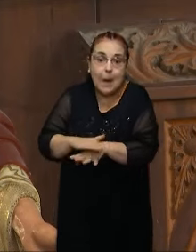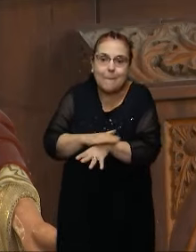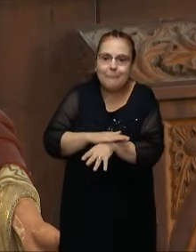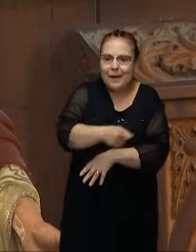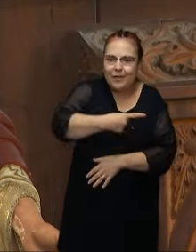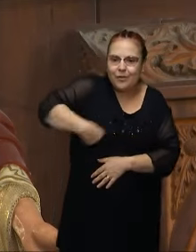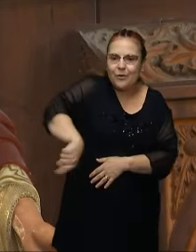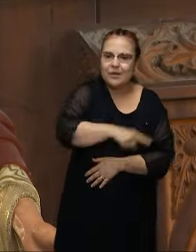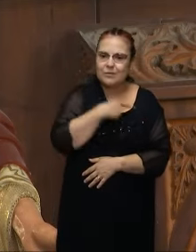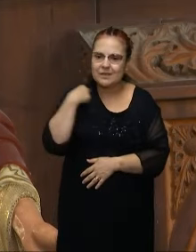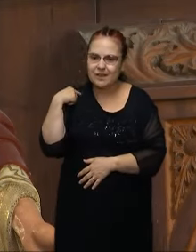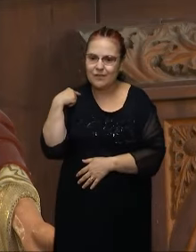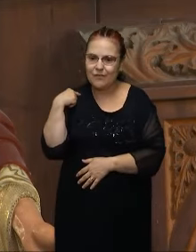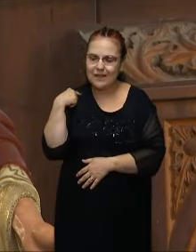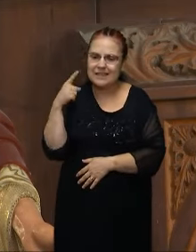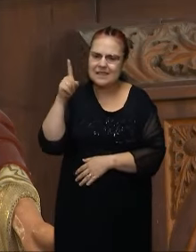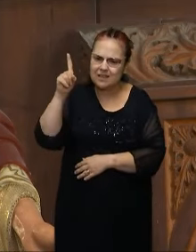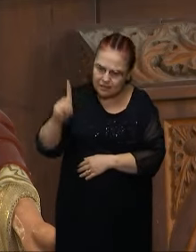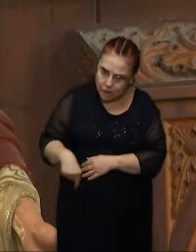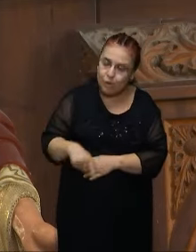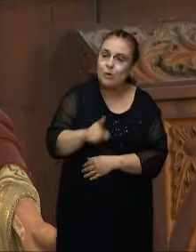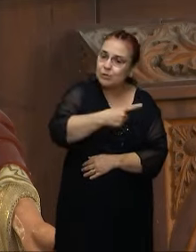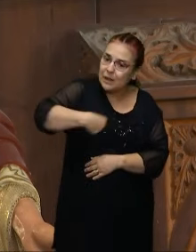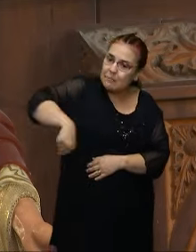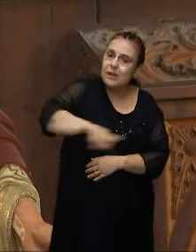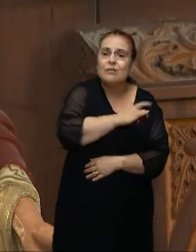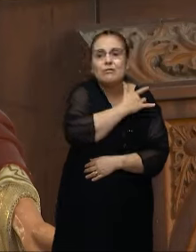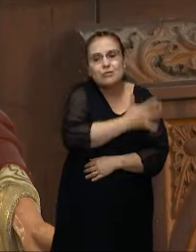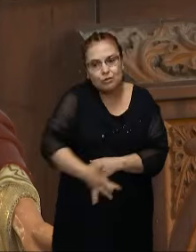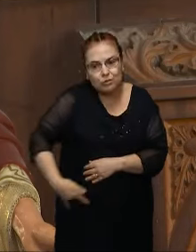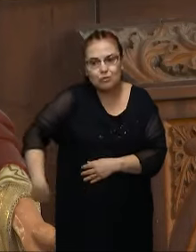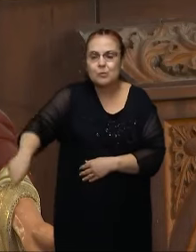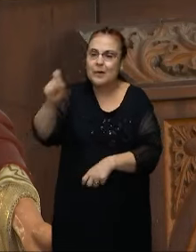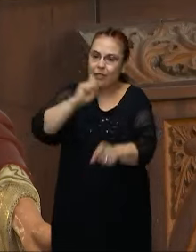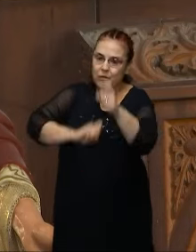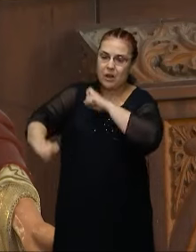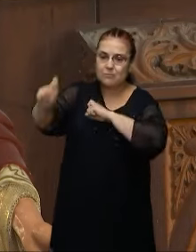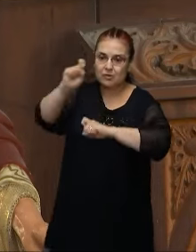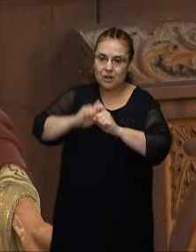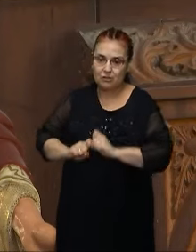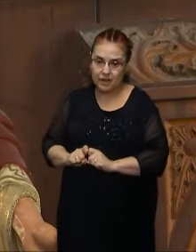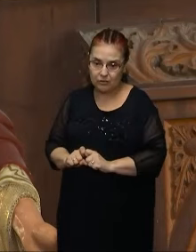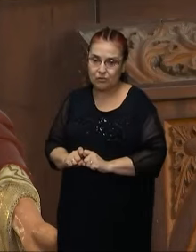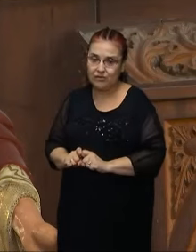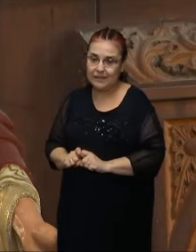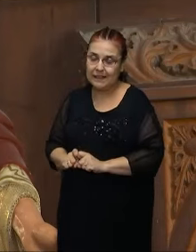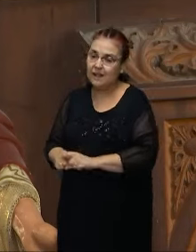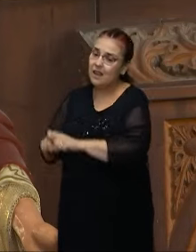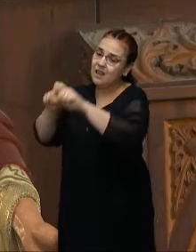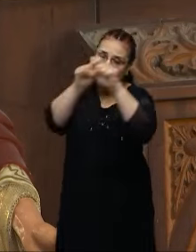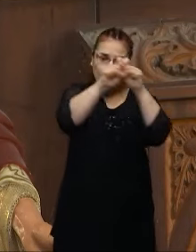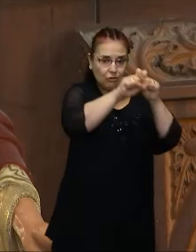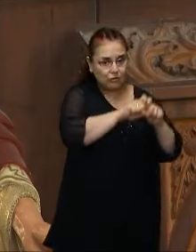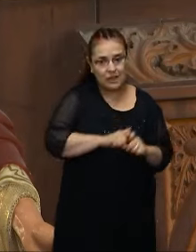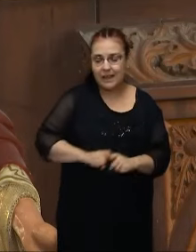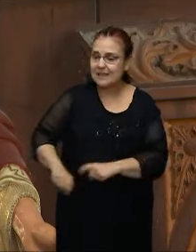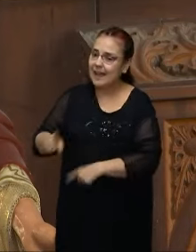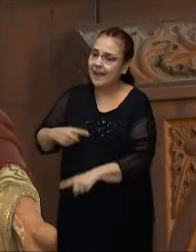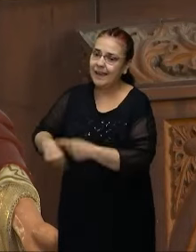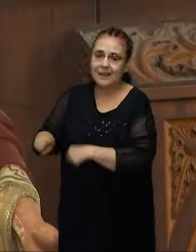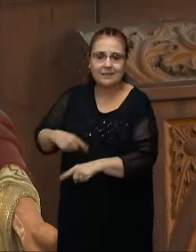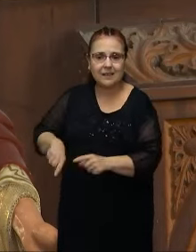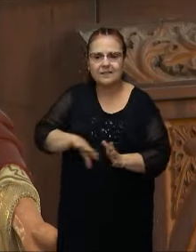día. Perdona nuestras ofensas, como también nosotros perdonamos a los que nos ofenden. No nos